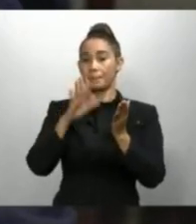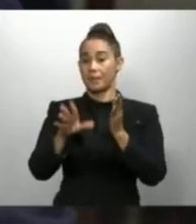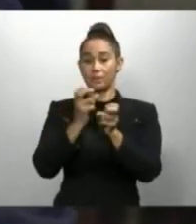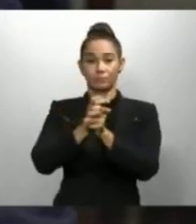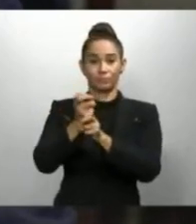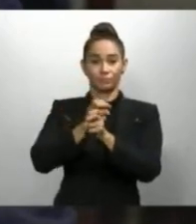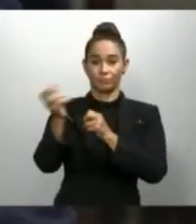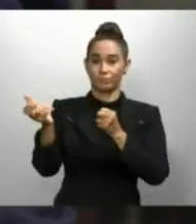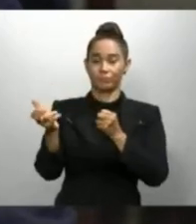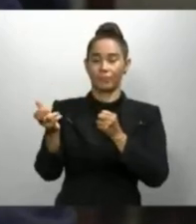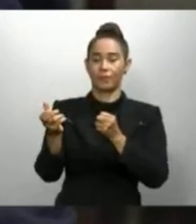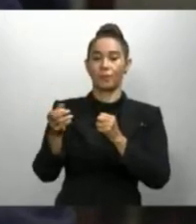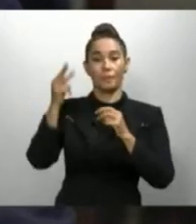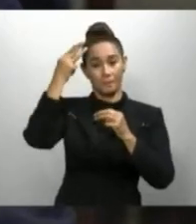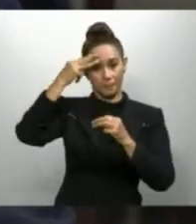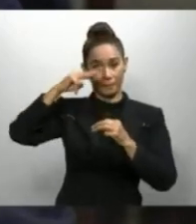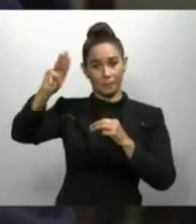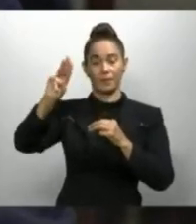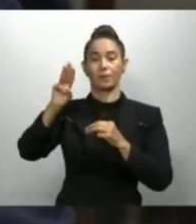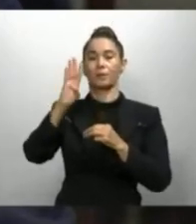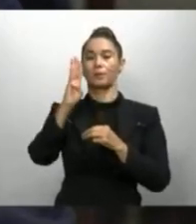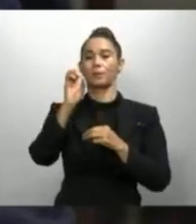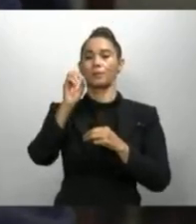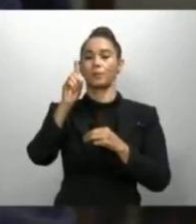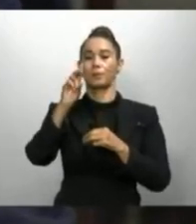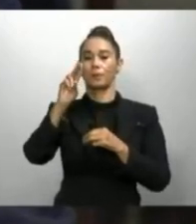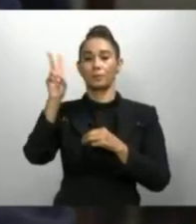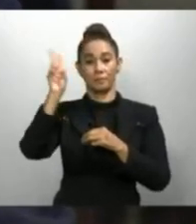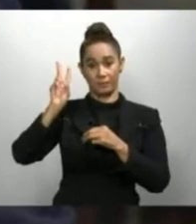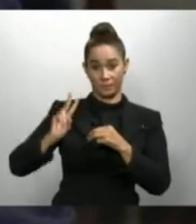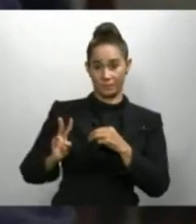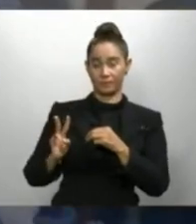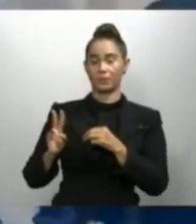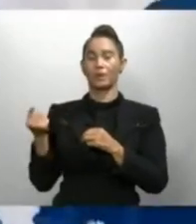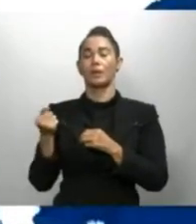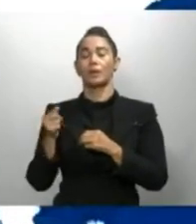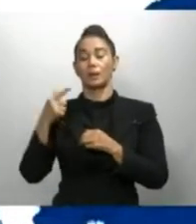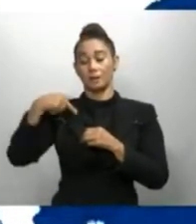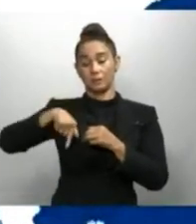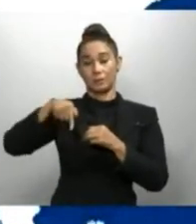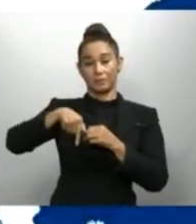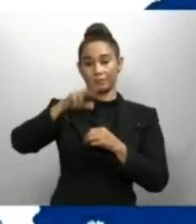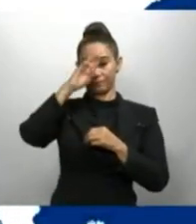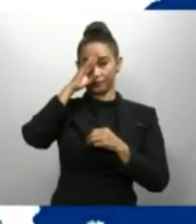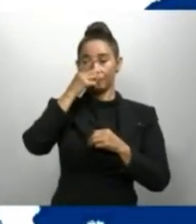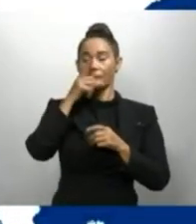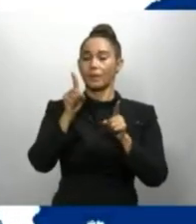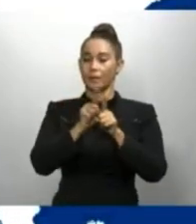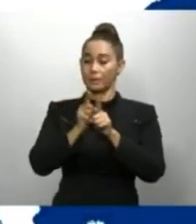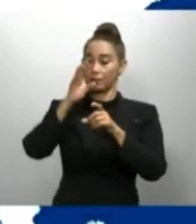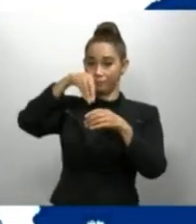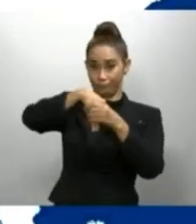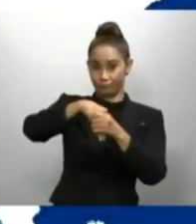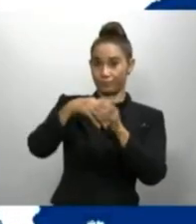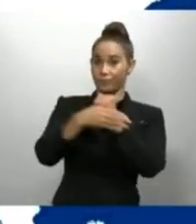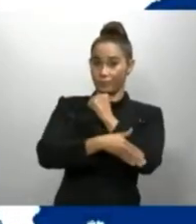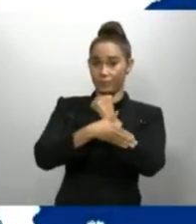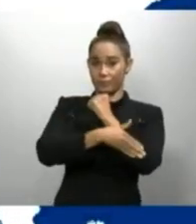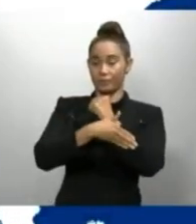con países como México, Ecuador y Bolivia a la cabeza, y donde nuestro país lamentablemente también figuraba en ese